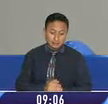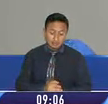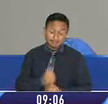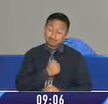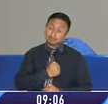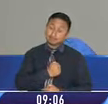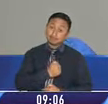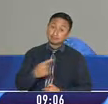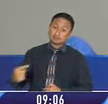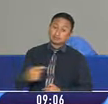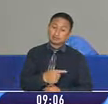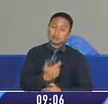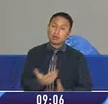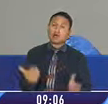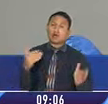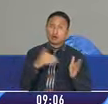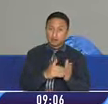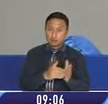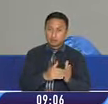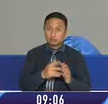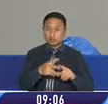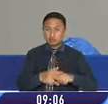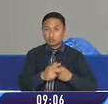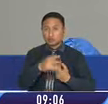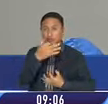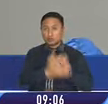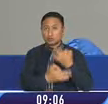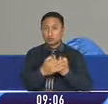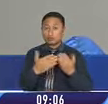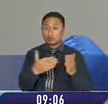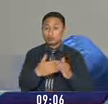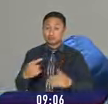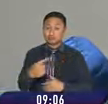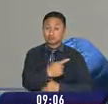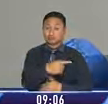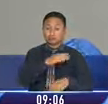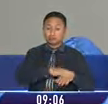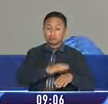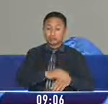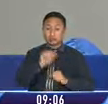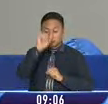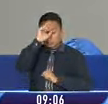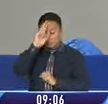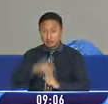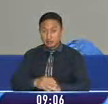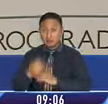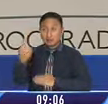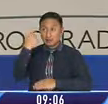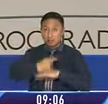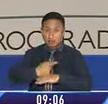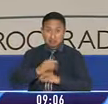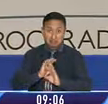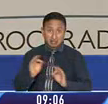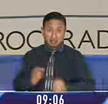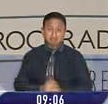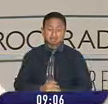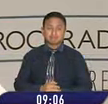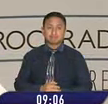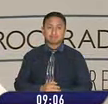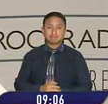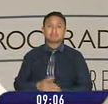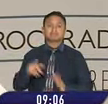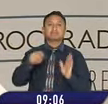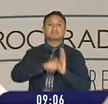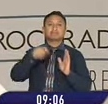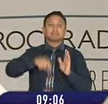entonces tendremos que iniciar nuevas acciones penales contra él por incumplimiento de orden de autoridad. Paralelamente, la